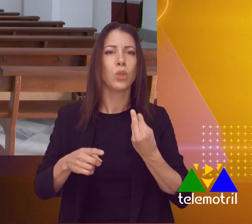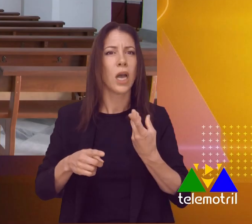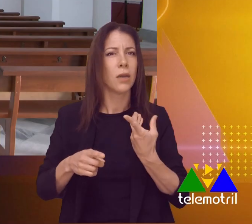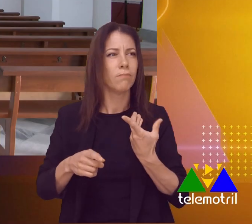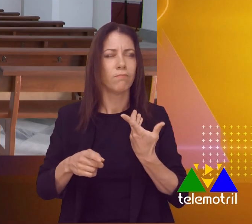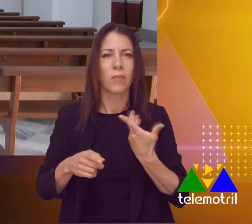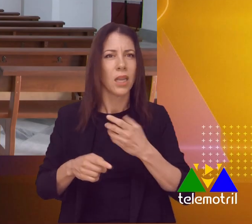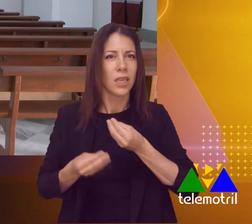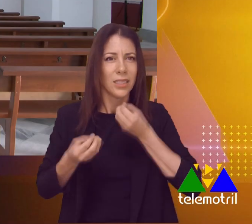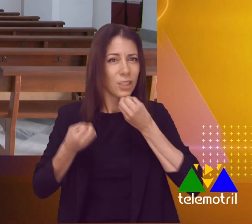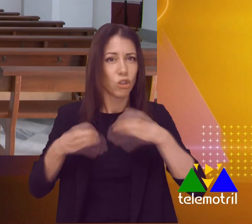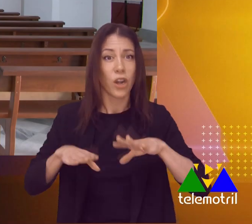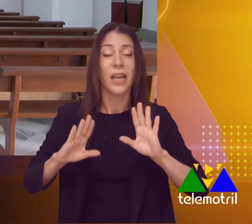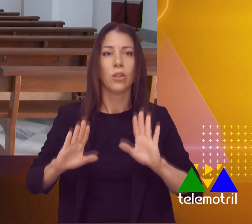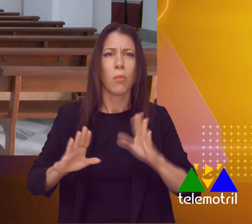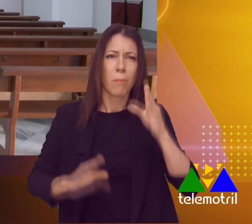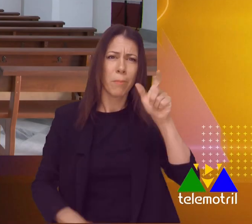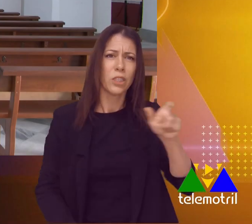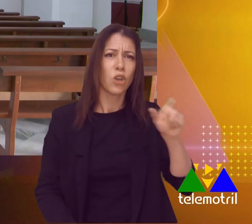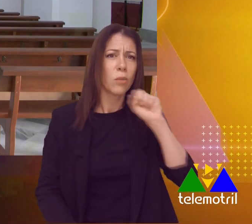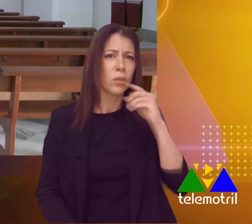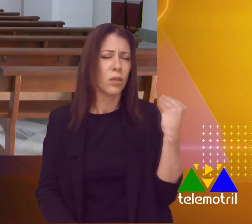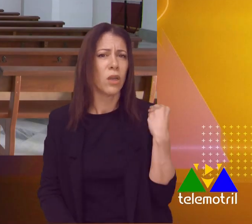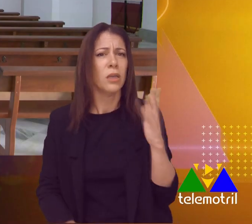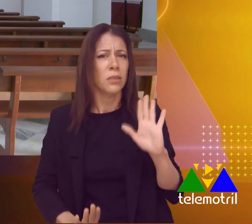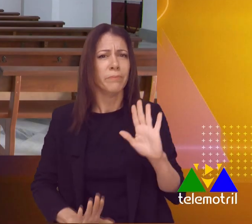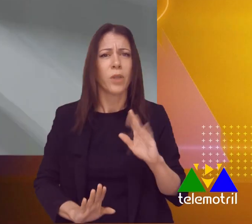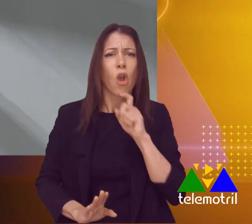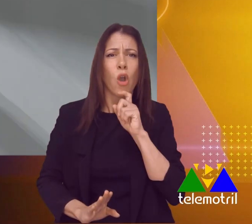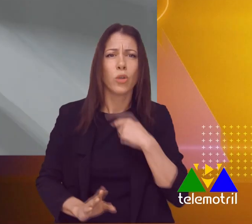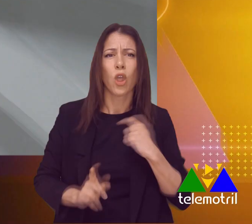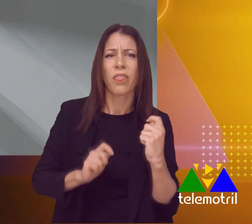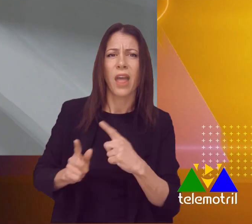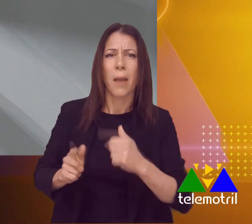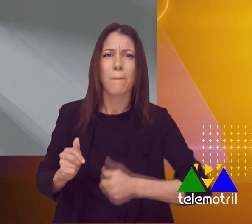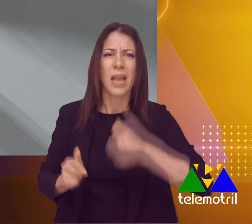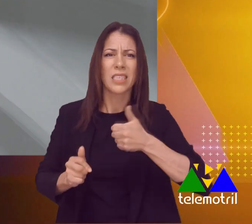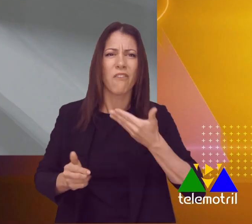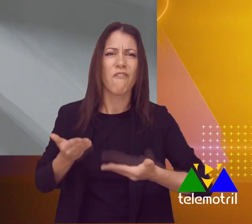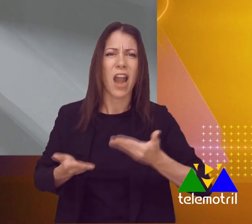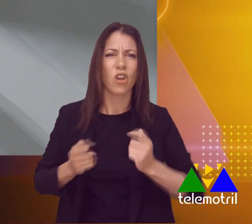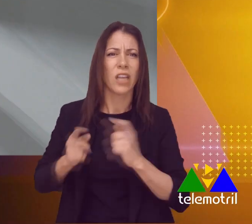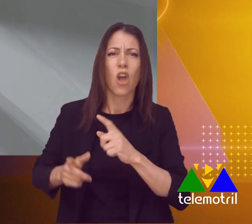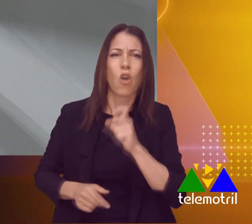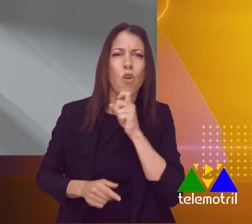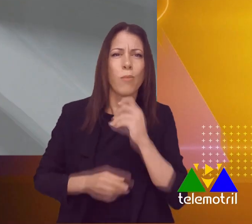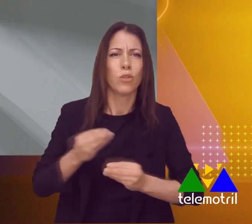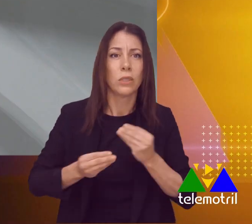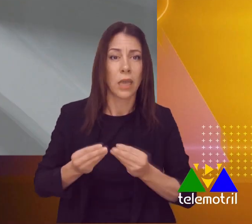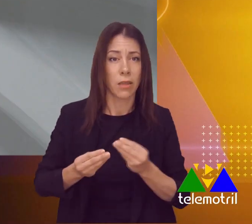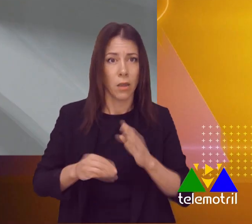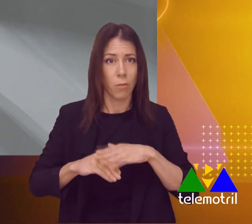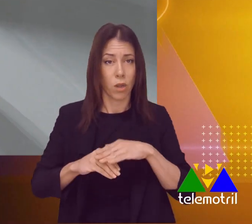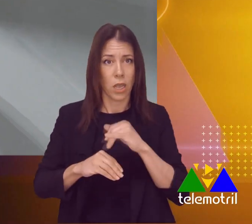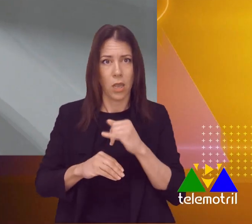Es verdad que muchos motrileños dirán, bueno, ¿y cómo se puede poner en valor? O cómo podemos darle más valor, ¿no? Porque tiene cierto